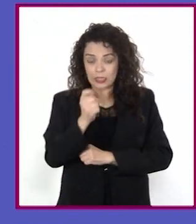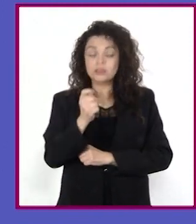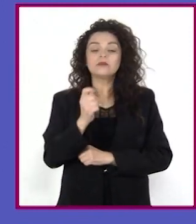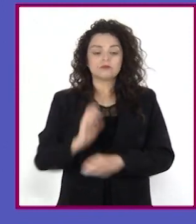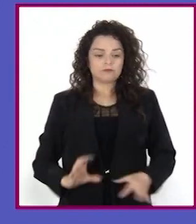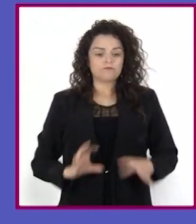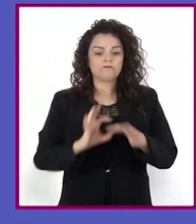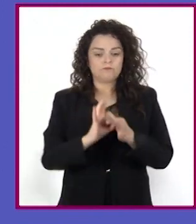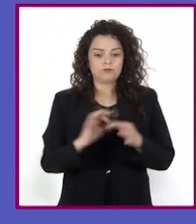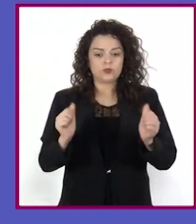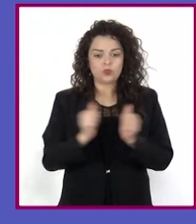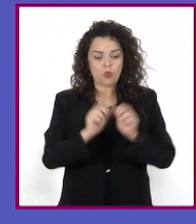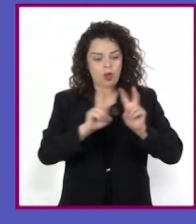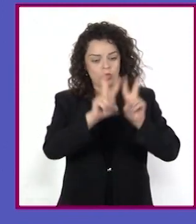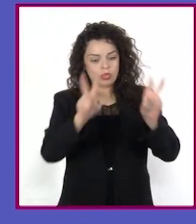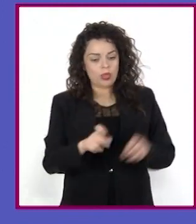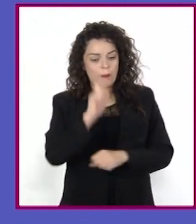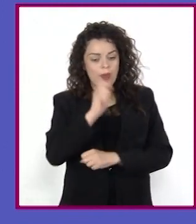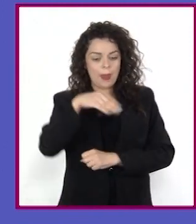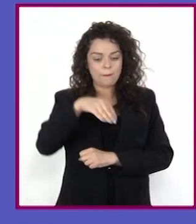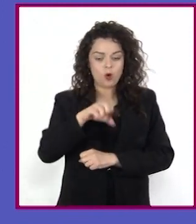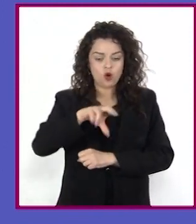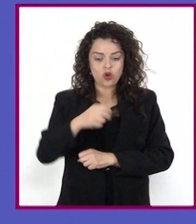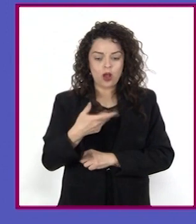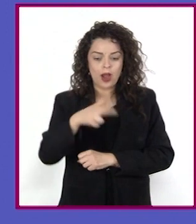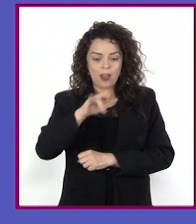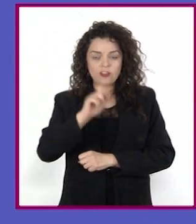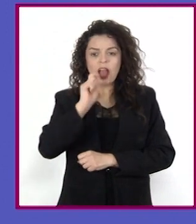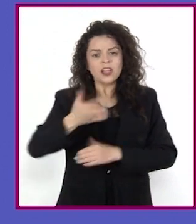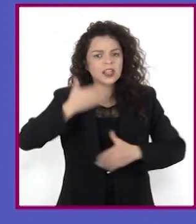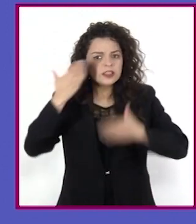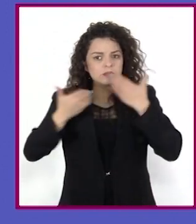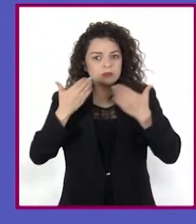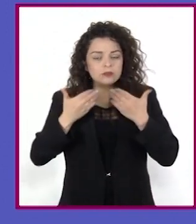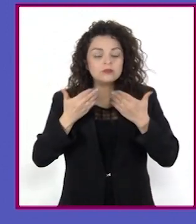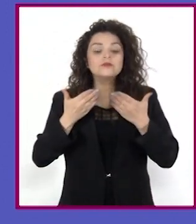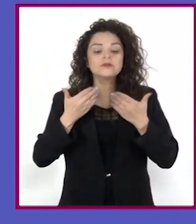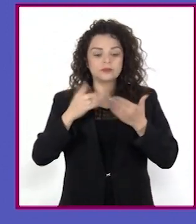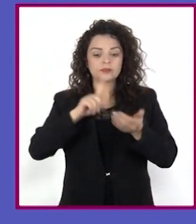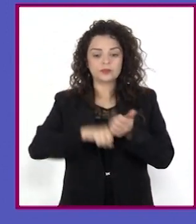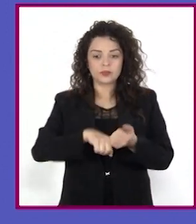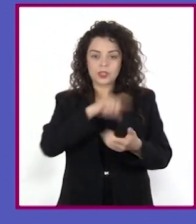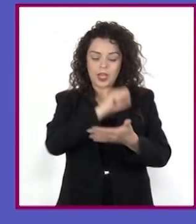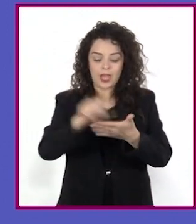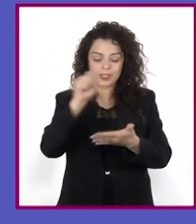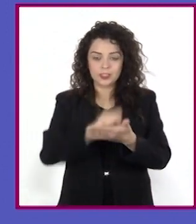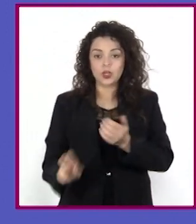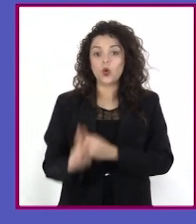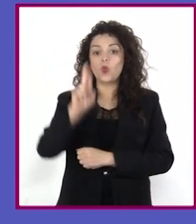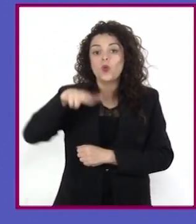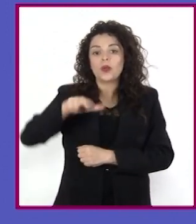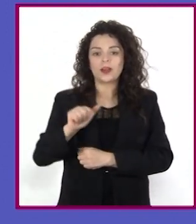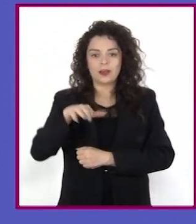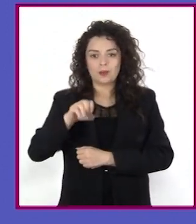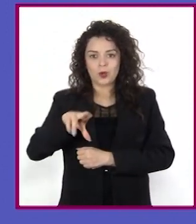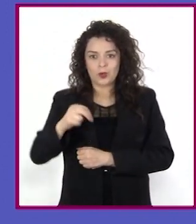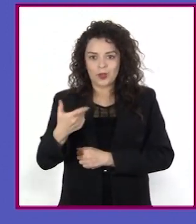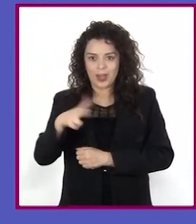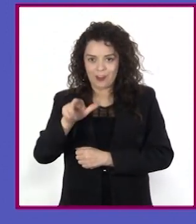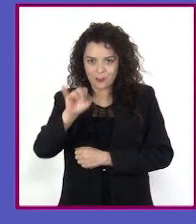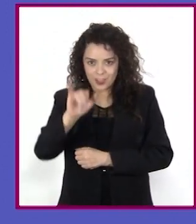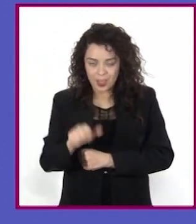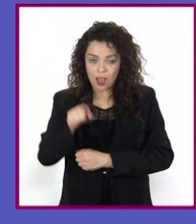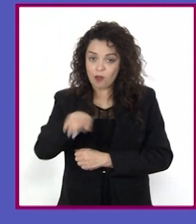la progresión temática en la monografía, estudiaremos el aprendizaje esperado. Escribe una monografía. Podrán